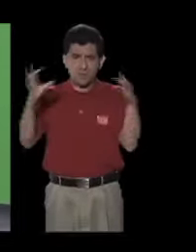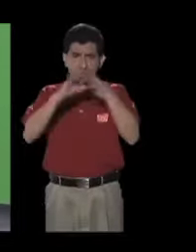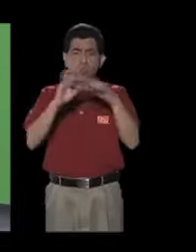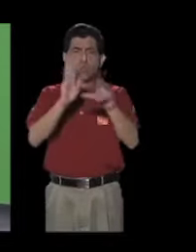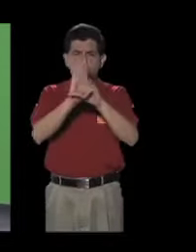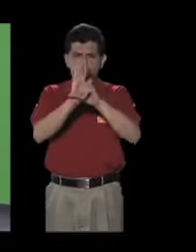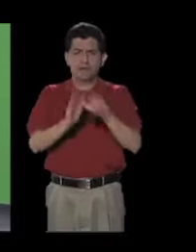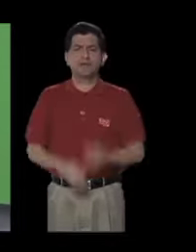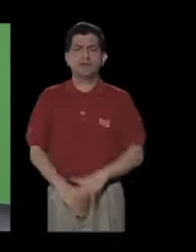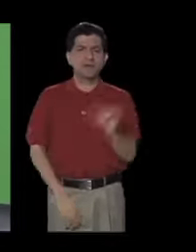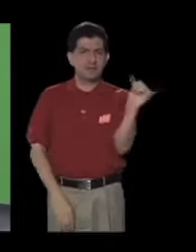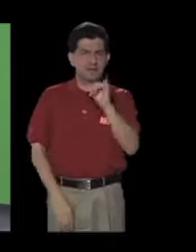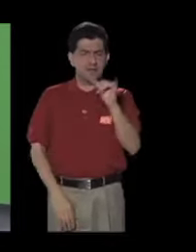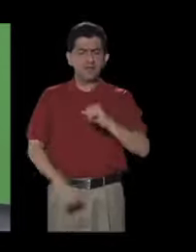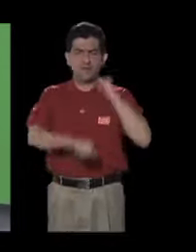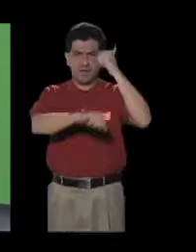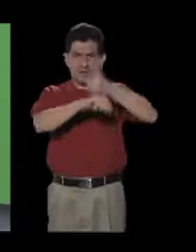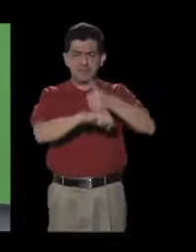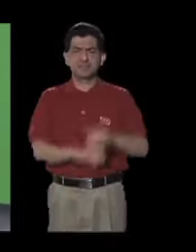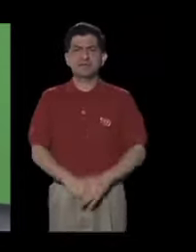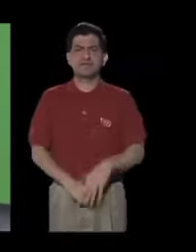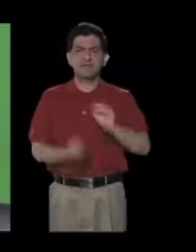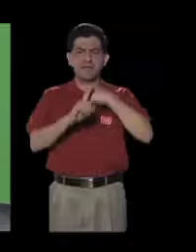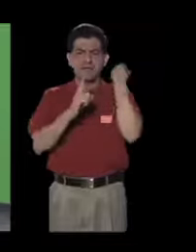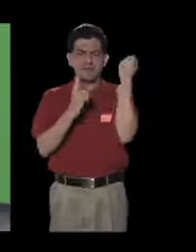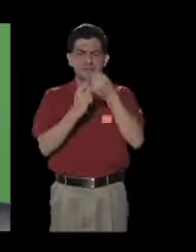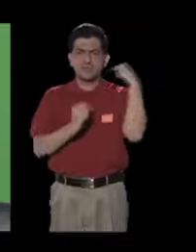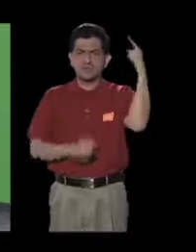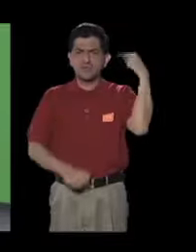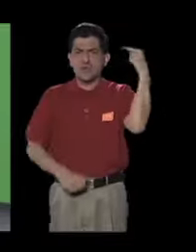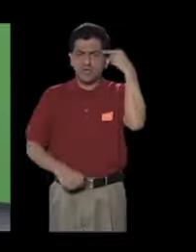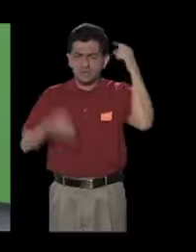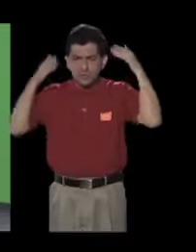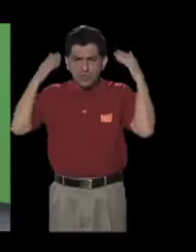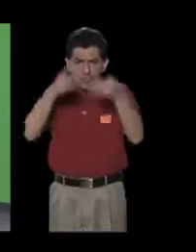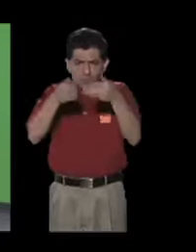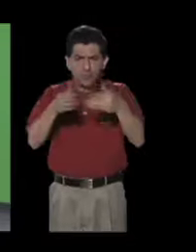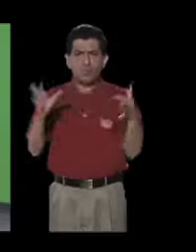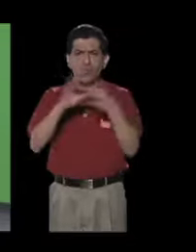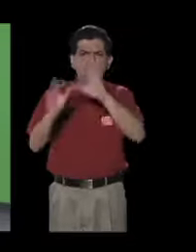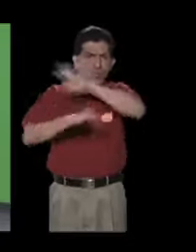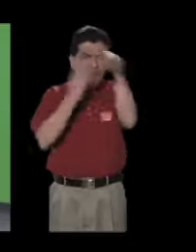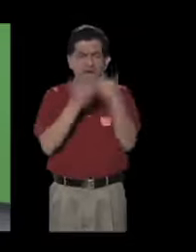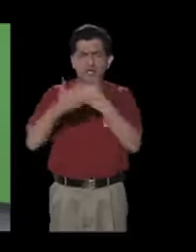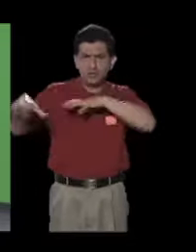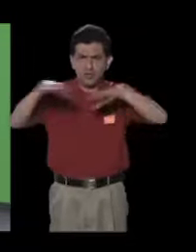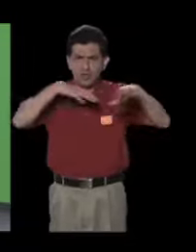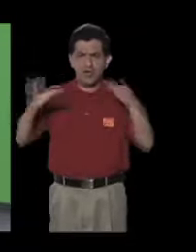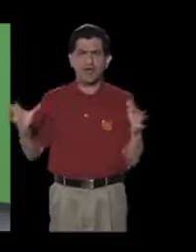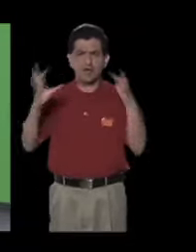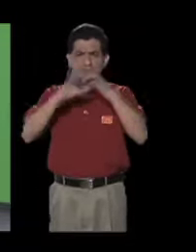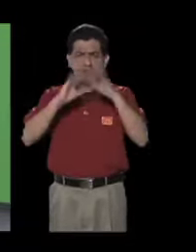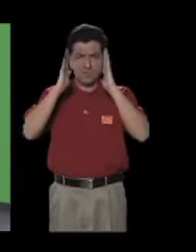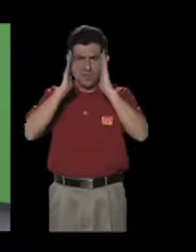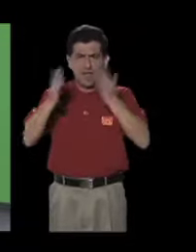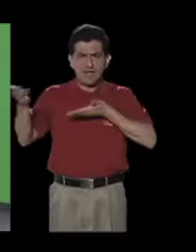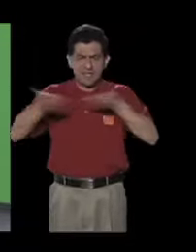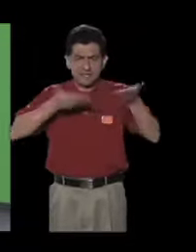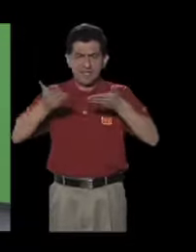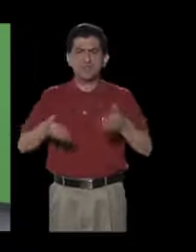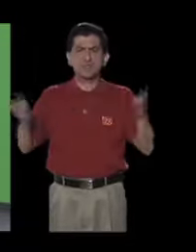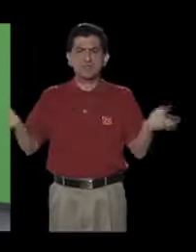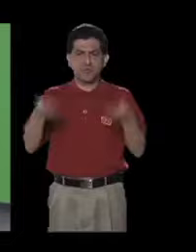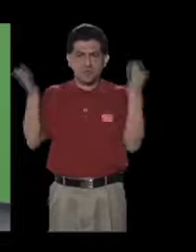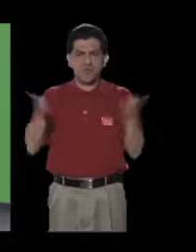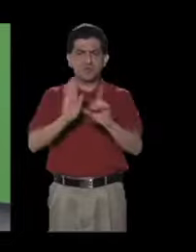armonización legislativa, por ejemplo, exigir que se establezca un punto focal en el gobierno que articule todas las acciones que tienen que ver con la